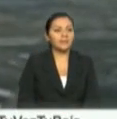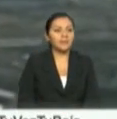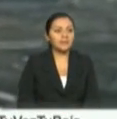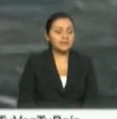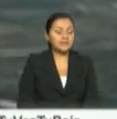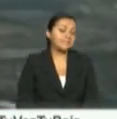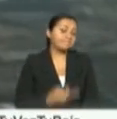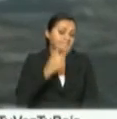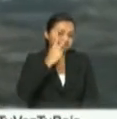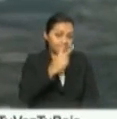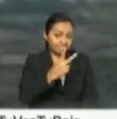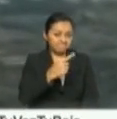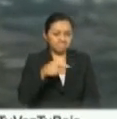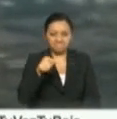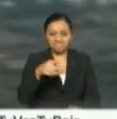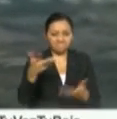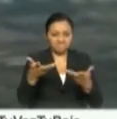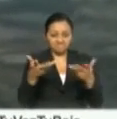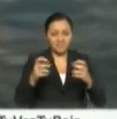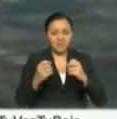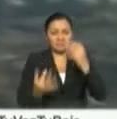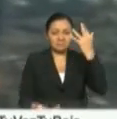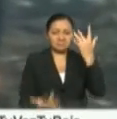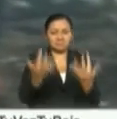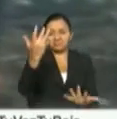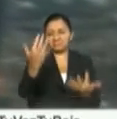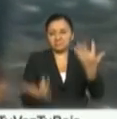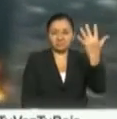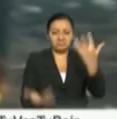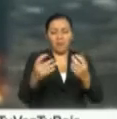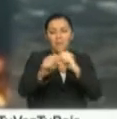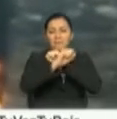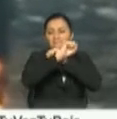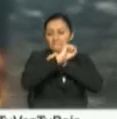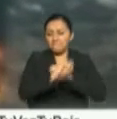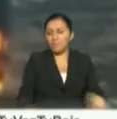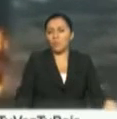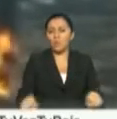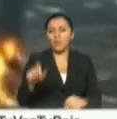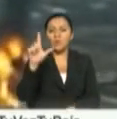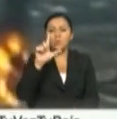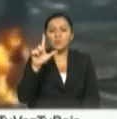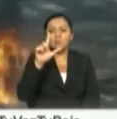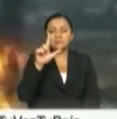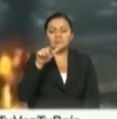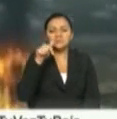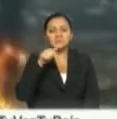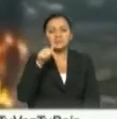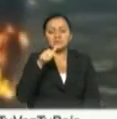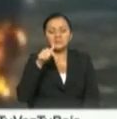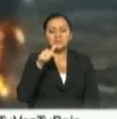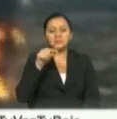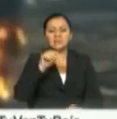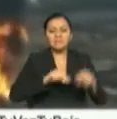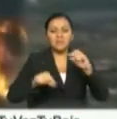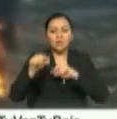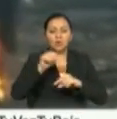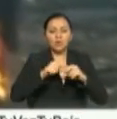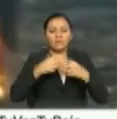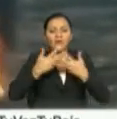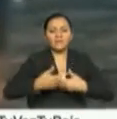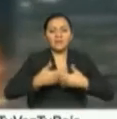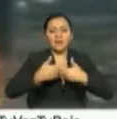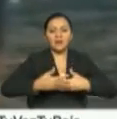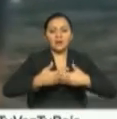Es la imagen del incendio desatado tras la violenta explosión que este lunes sacudió una de las mayores plantas químicas del mundo, la